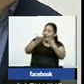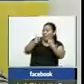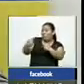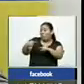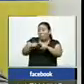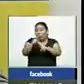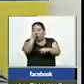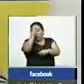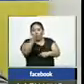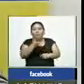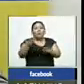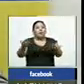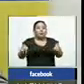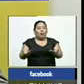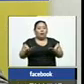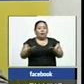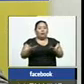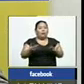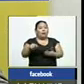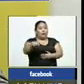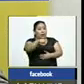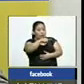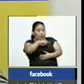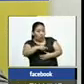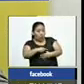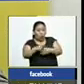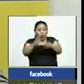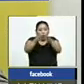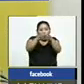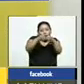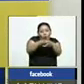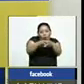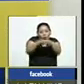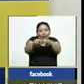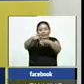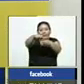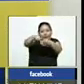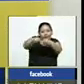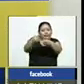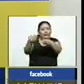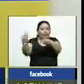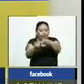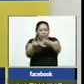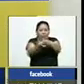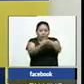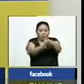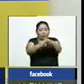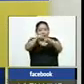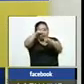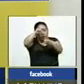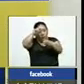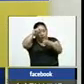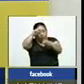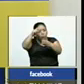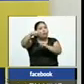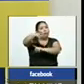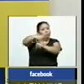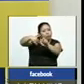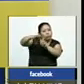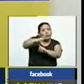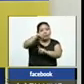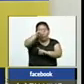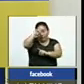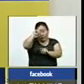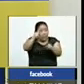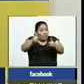proponga. Todos aquellos que formamos parte de la organización somos responsables de generar adecuados climas laborales